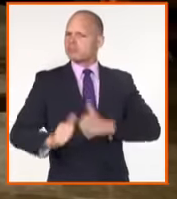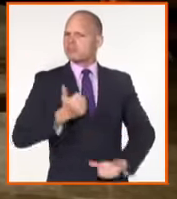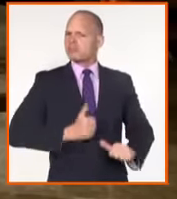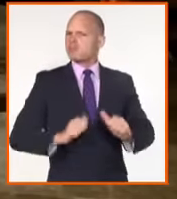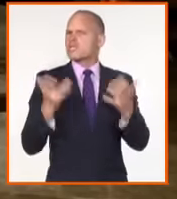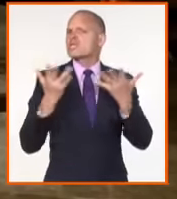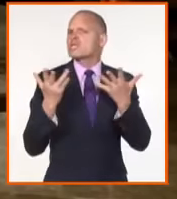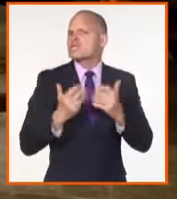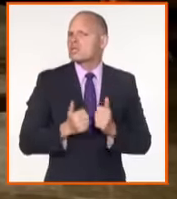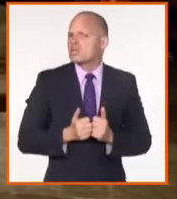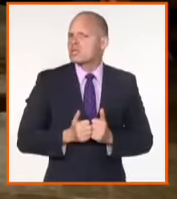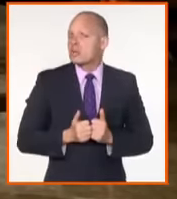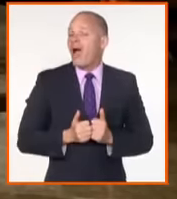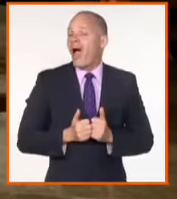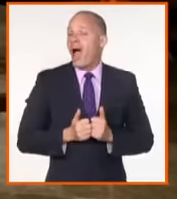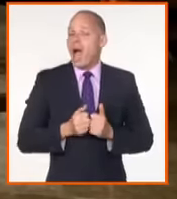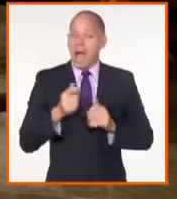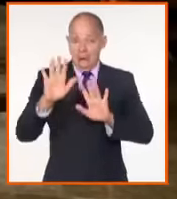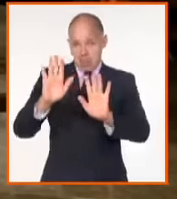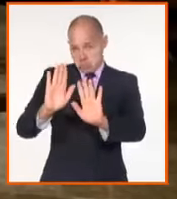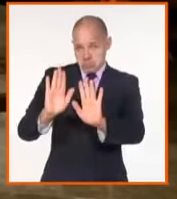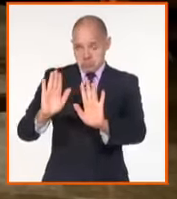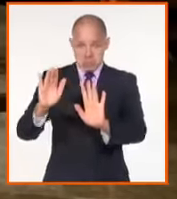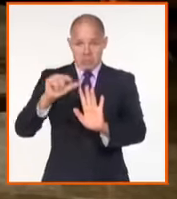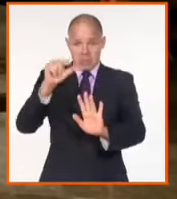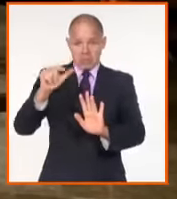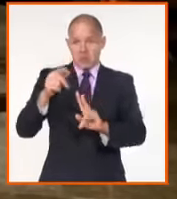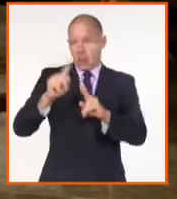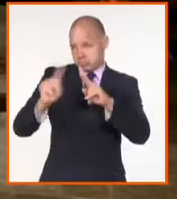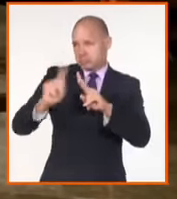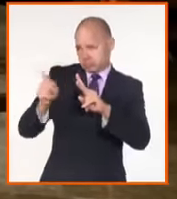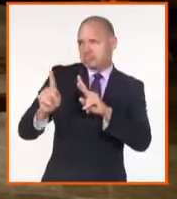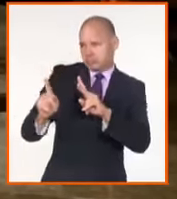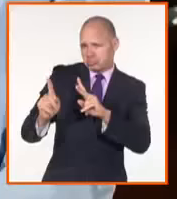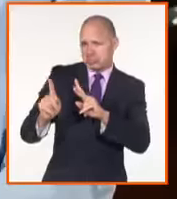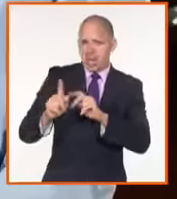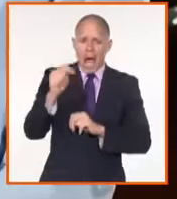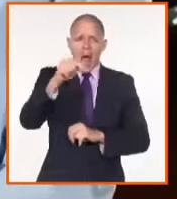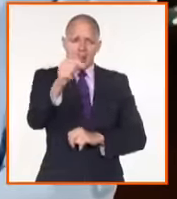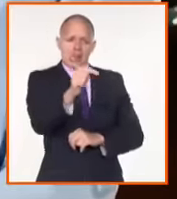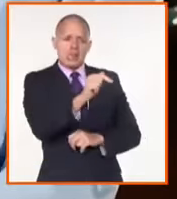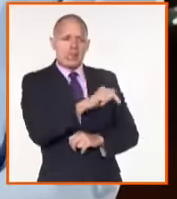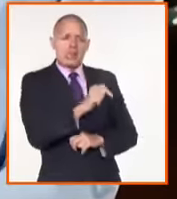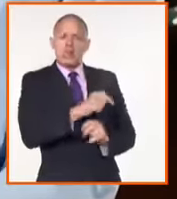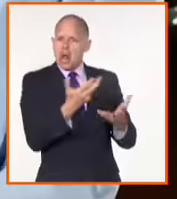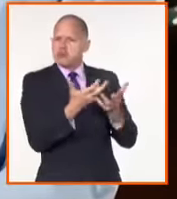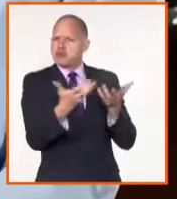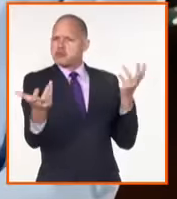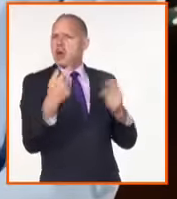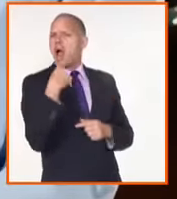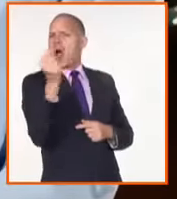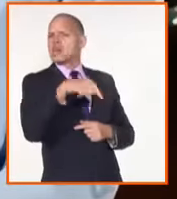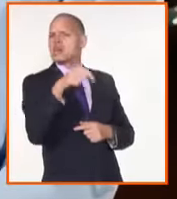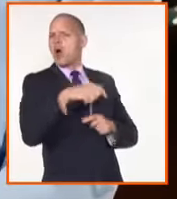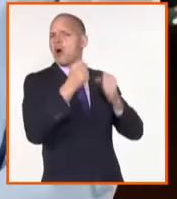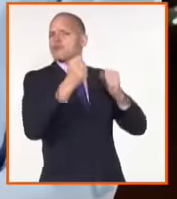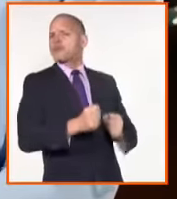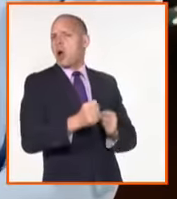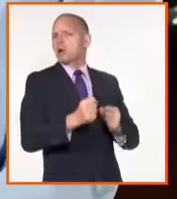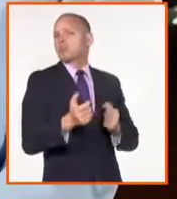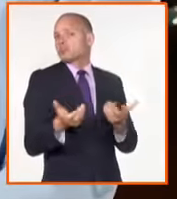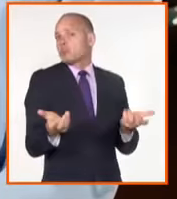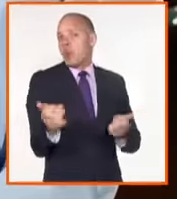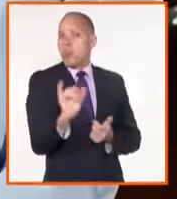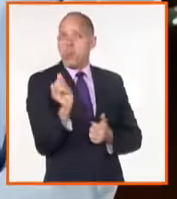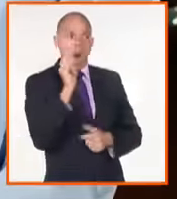los miles de cubanos que uno los ve cada vez que vamos a los territorios, en los escenarios más complicados, con las mismas limitaciones de todo, pero